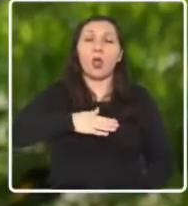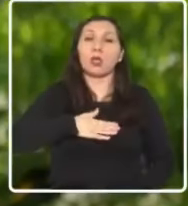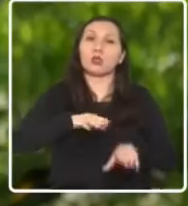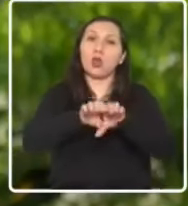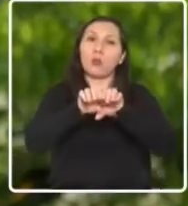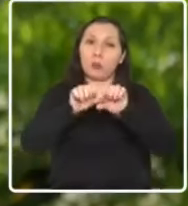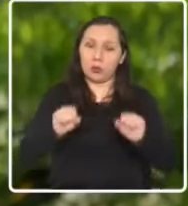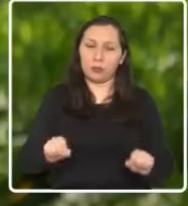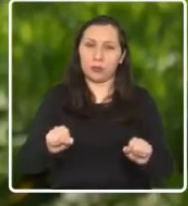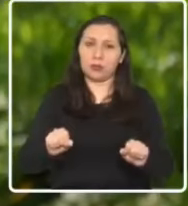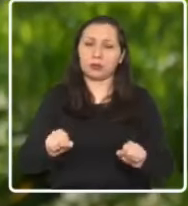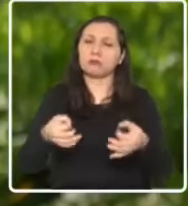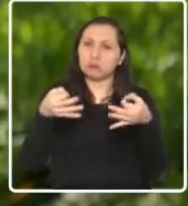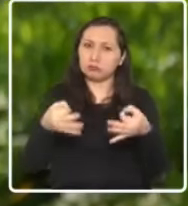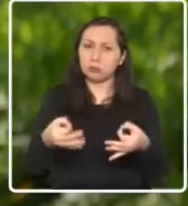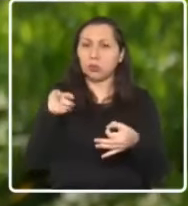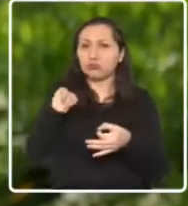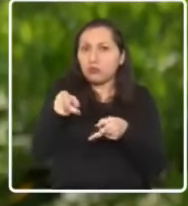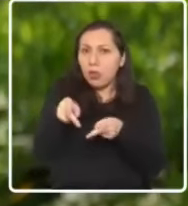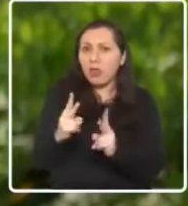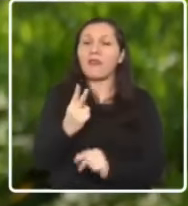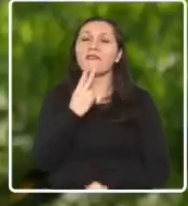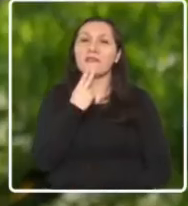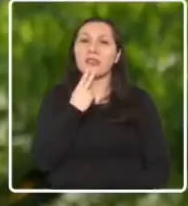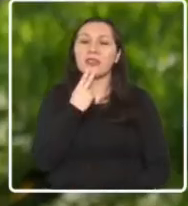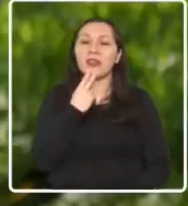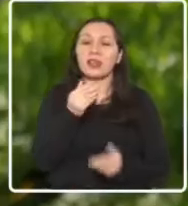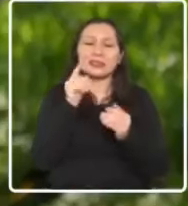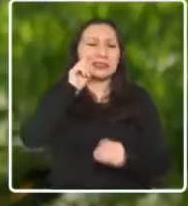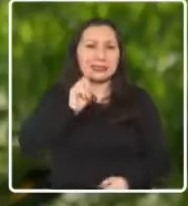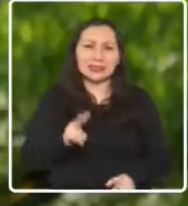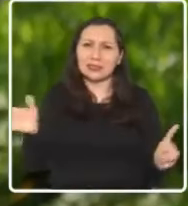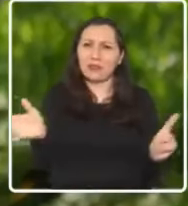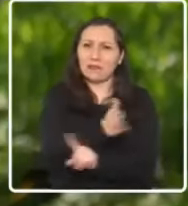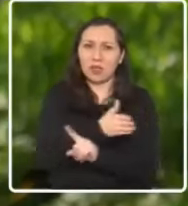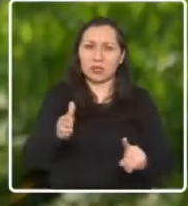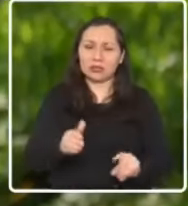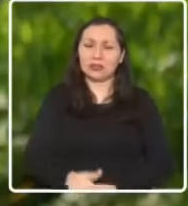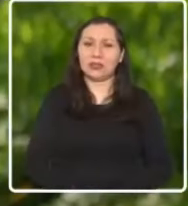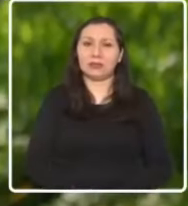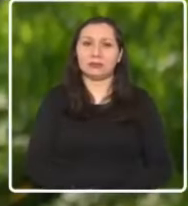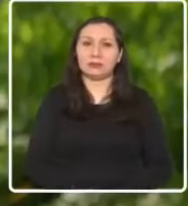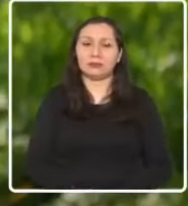compromiso es garantizar su derecho a vivir una vida libre de violencia.